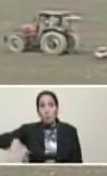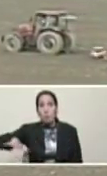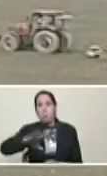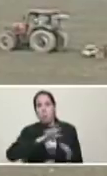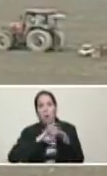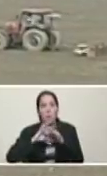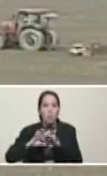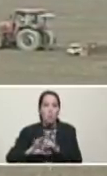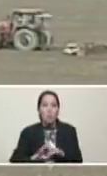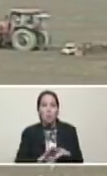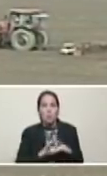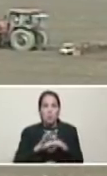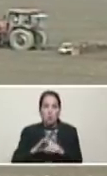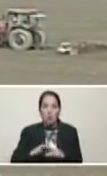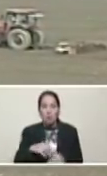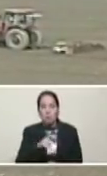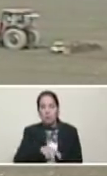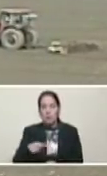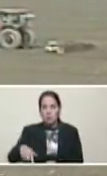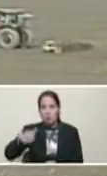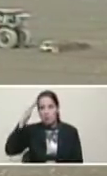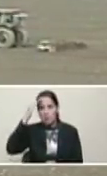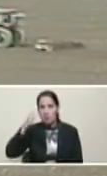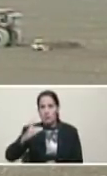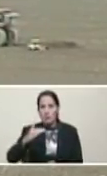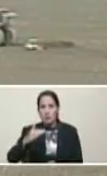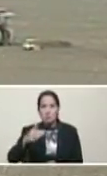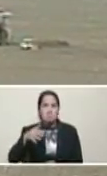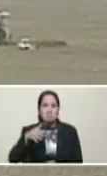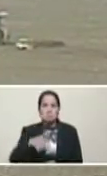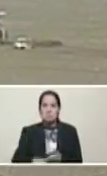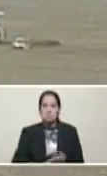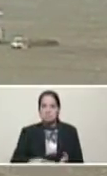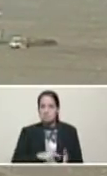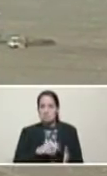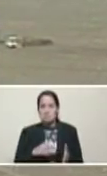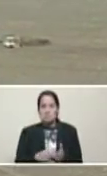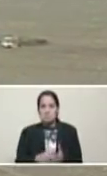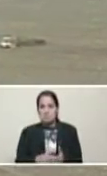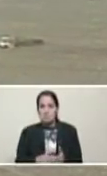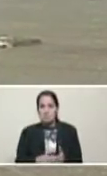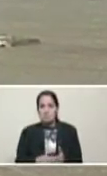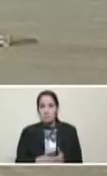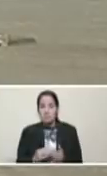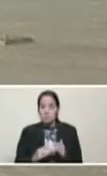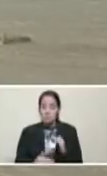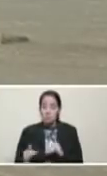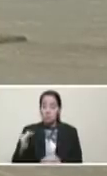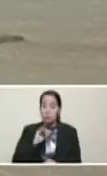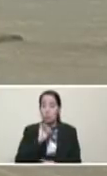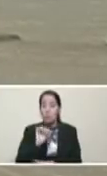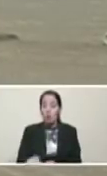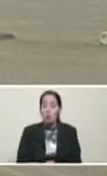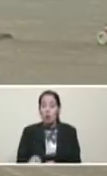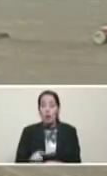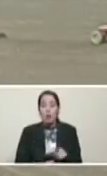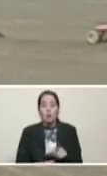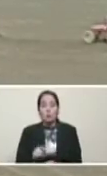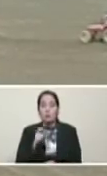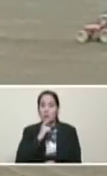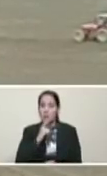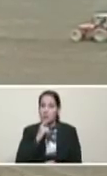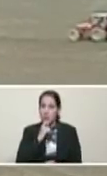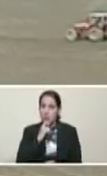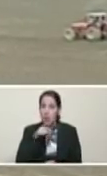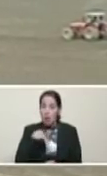cívico-militar va a seguir demostrando de que está hecho y de esa manera vamos a superar las adversidades hoy como usted lo